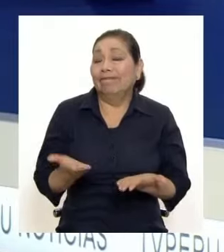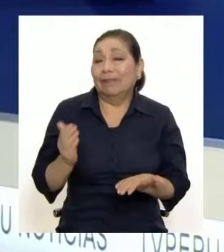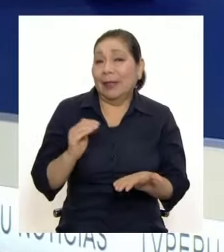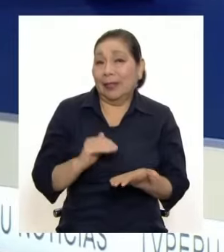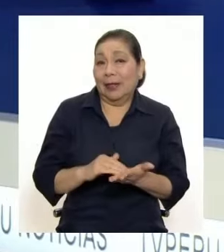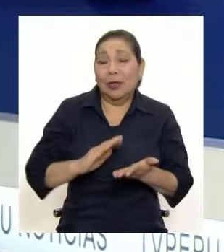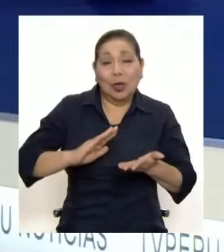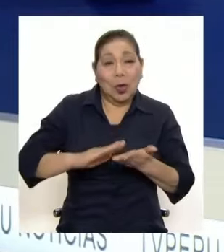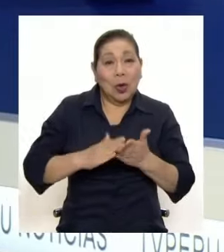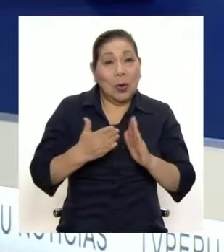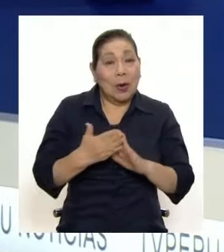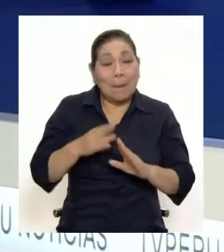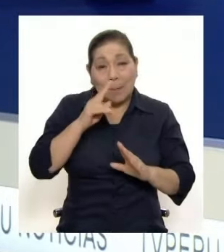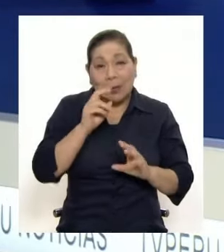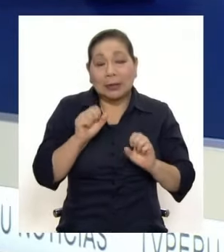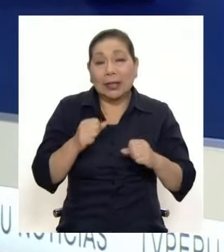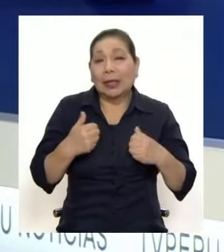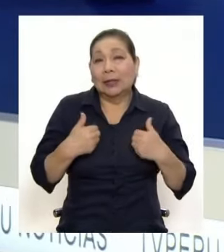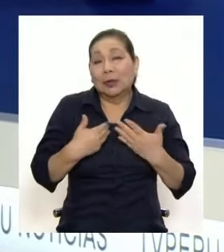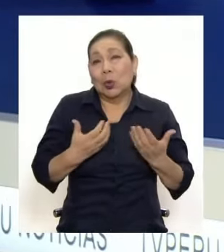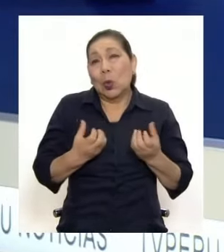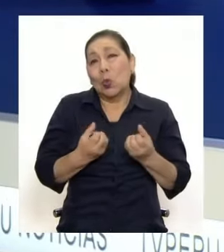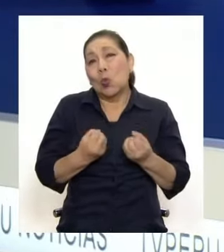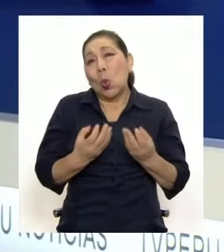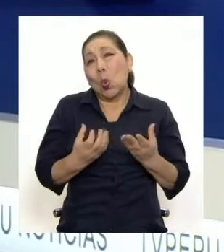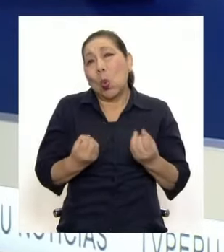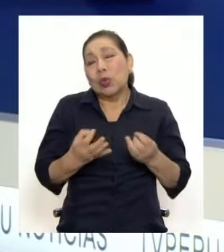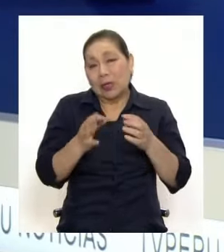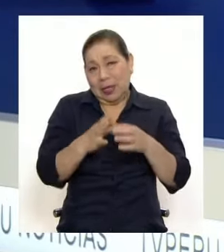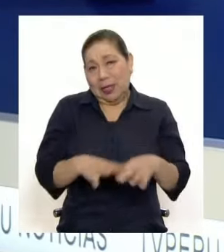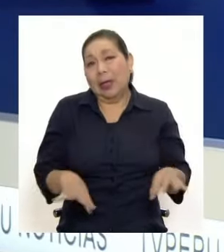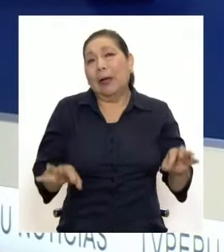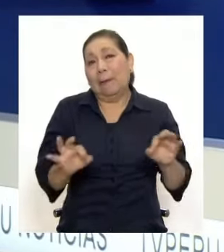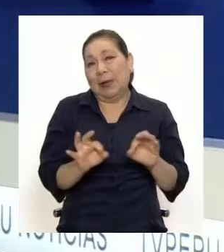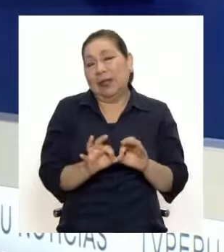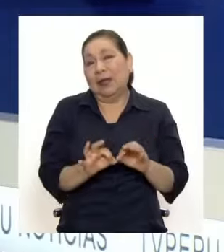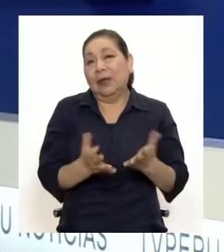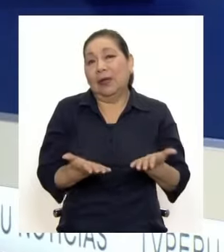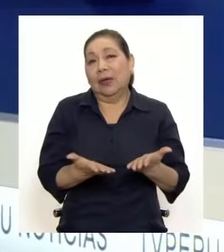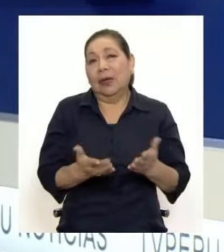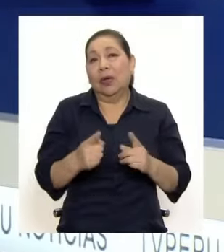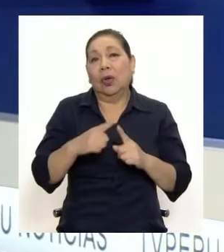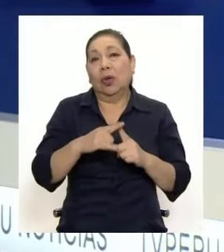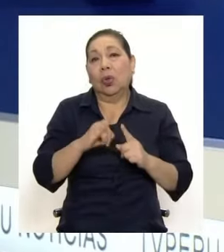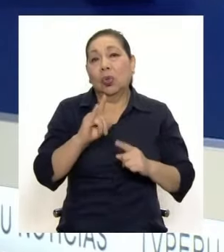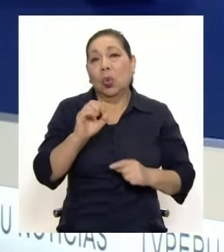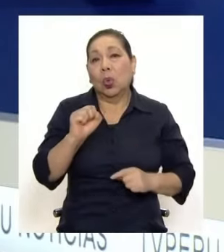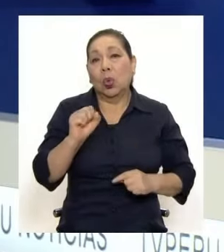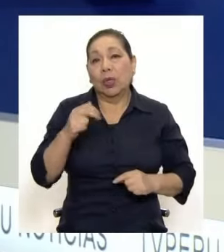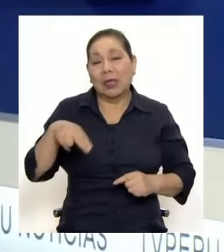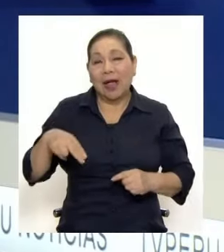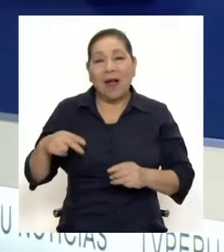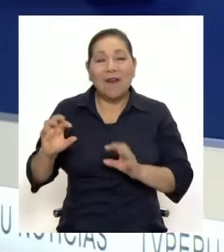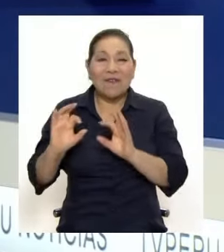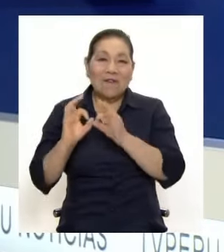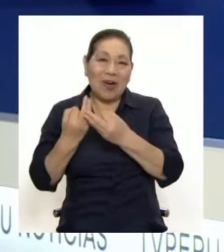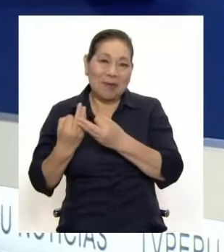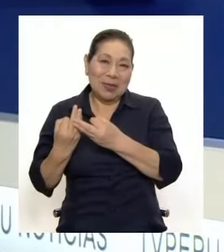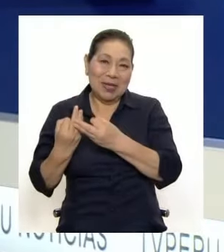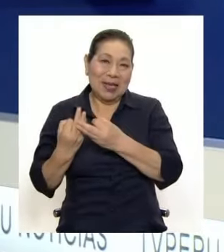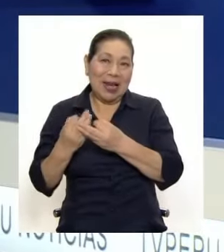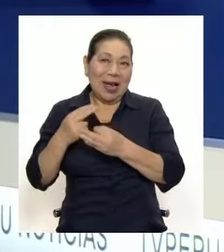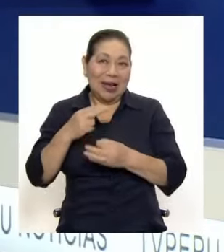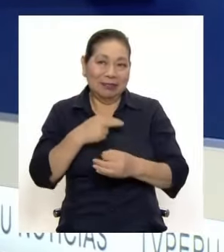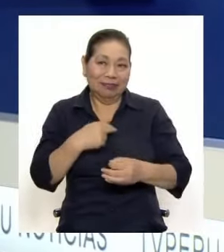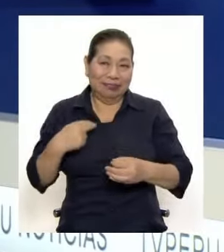dentro de la comunidad peruana tenemos pues una cantidad muy importante de lo que se llaman tans que son descendientes de ciudadanos